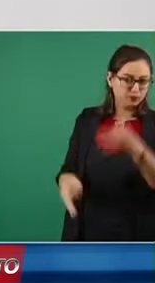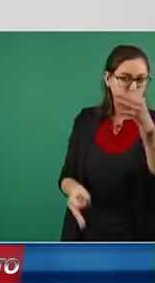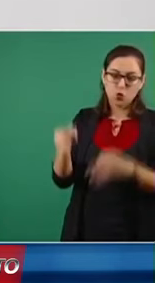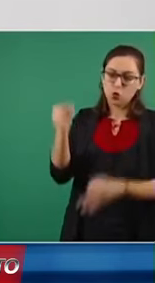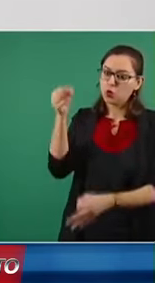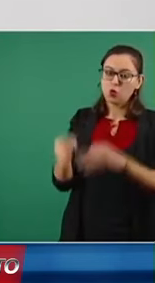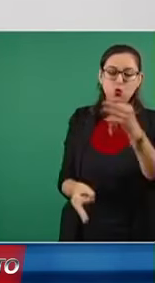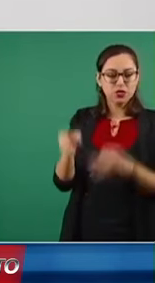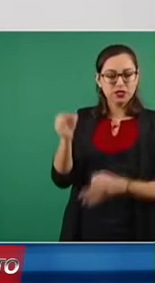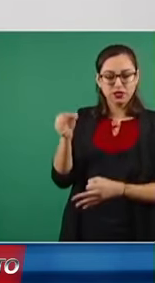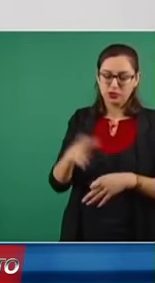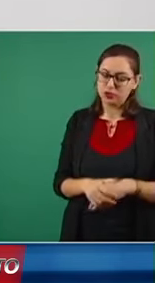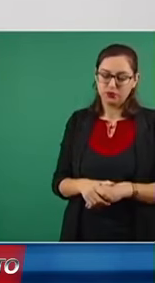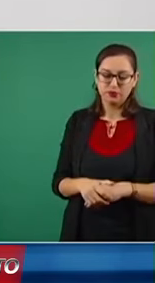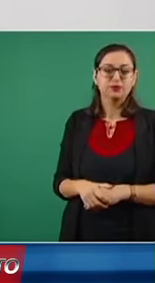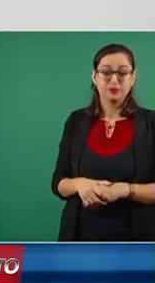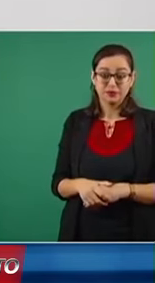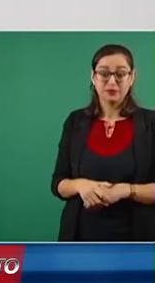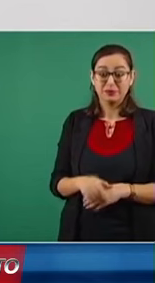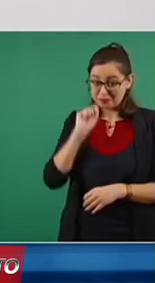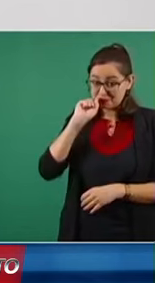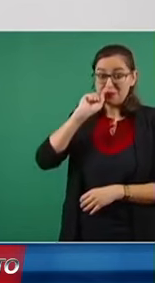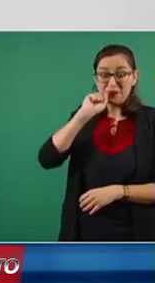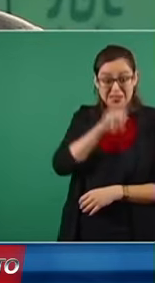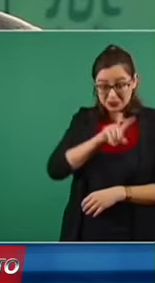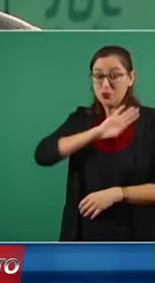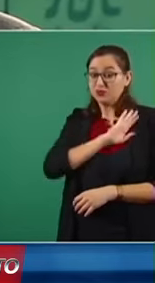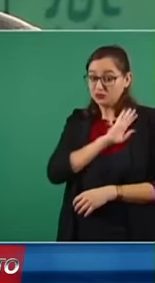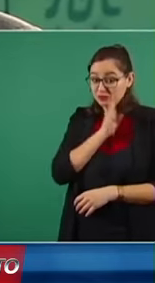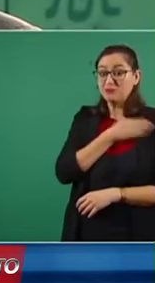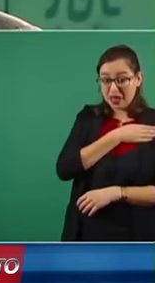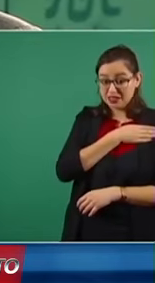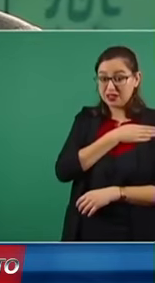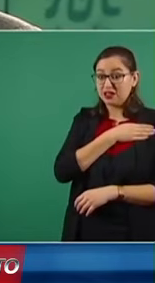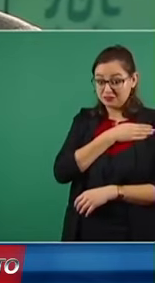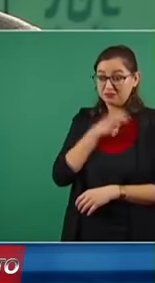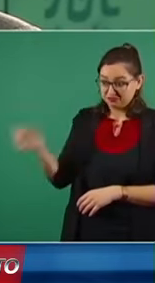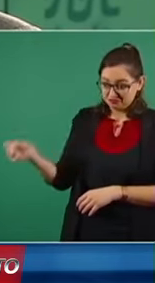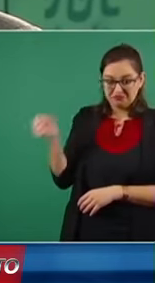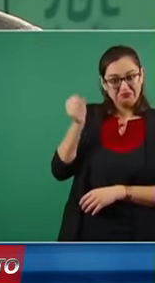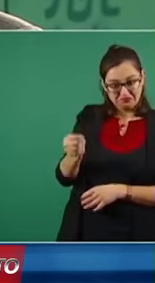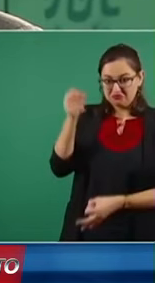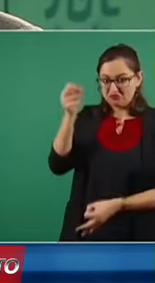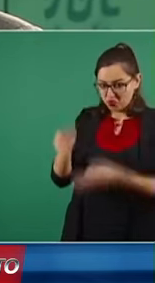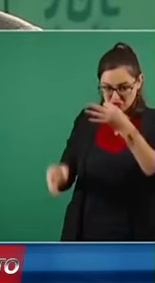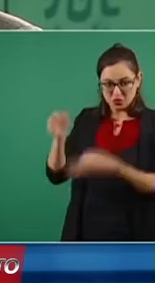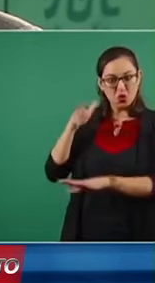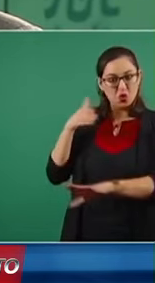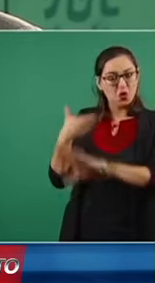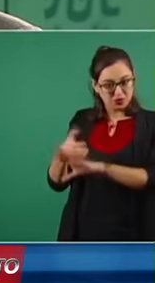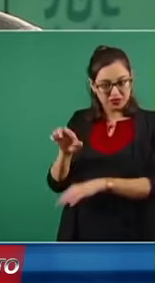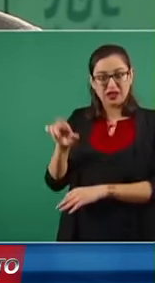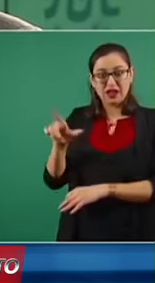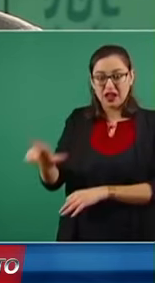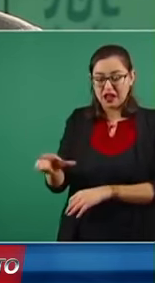luego de de una democracia pervertida donde se supone que está para hacer el bien común y para hacer al bien al pueblo pero realmente el